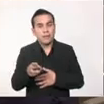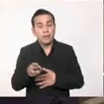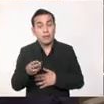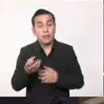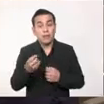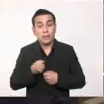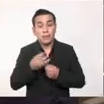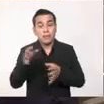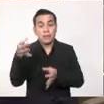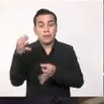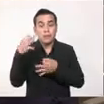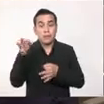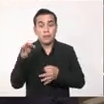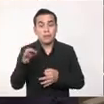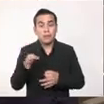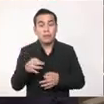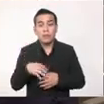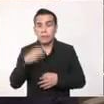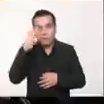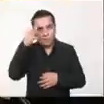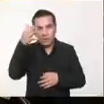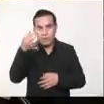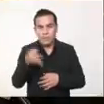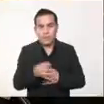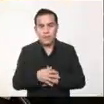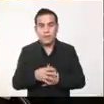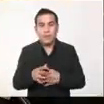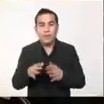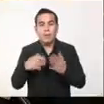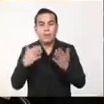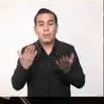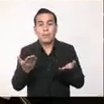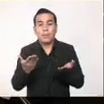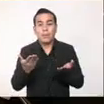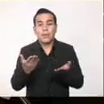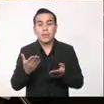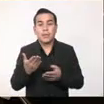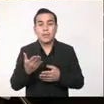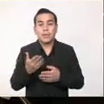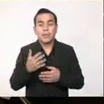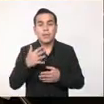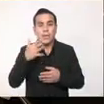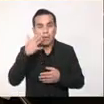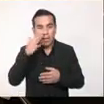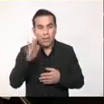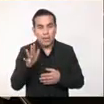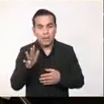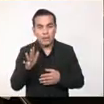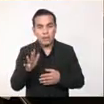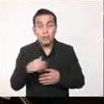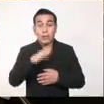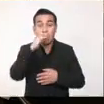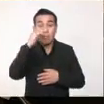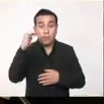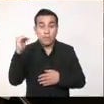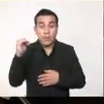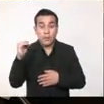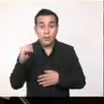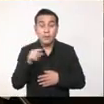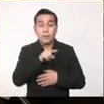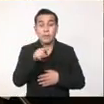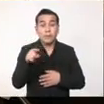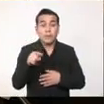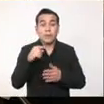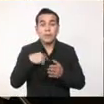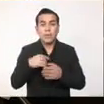quieran pronunciar, van a carecer de credibilidad. Porque no es posible que la comunidad internacional, o por lo menos los países que usted